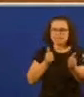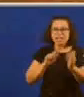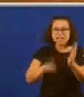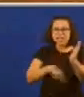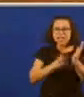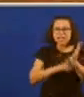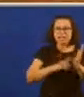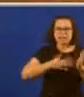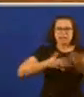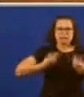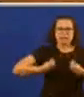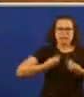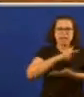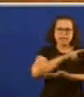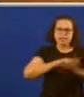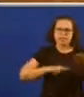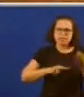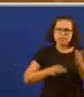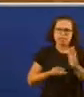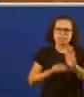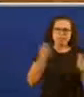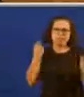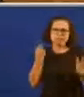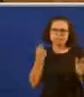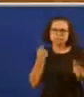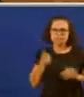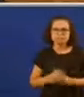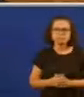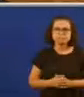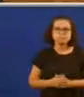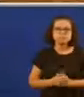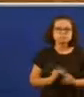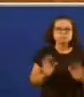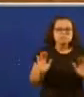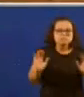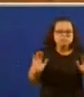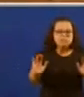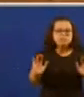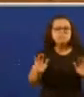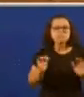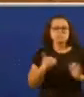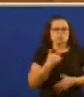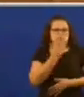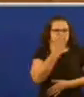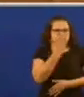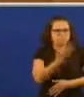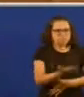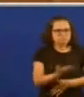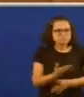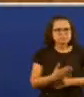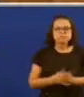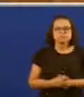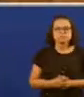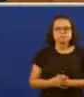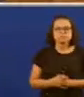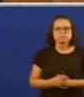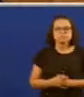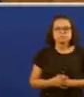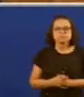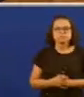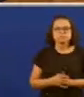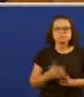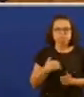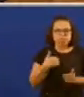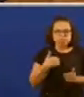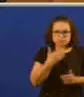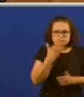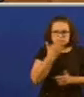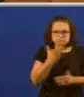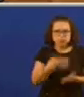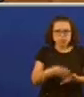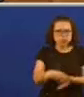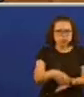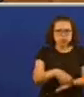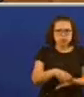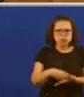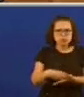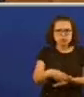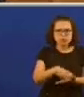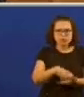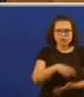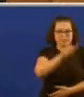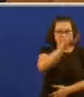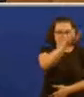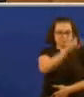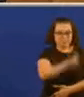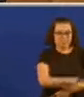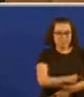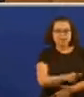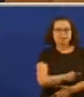Galiza. Ainda que, bueno, eu sonlle sincera e teño moitísimas dúbidas de que vostede vaya a querer